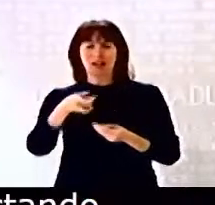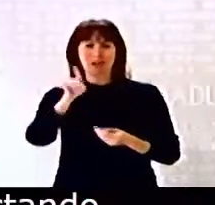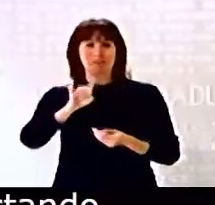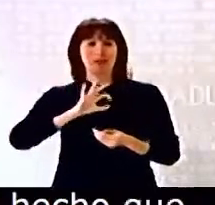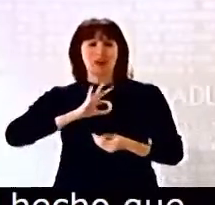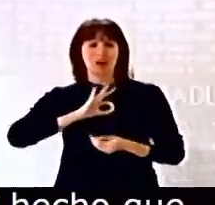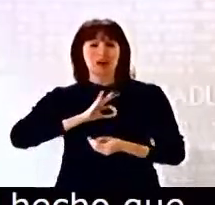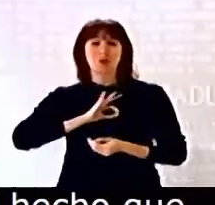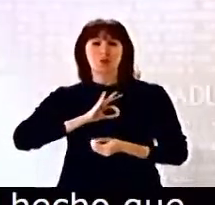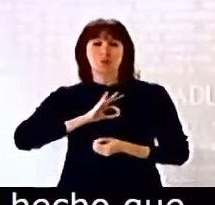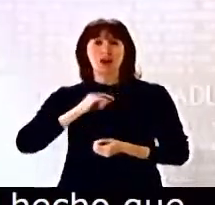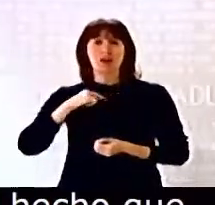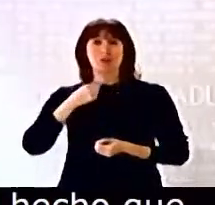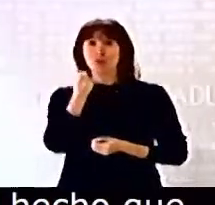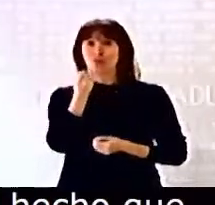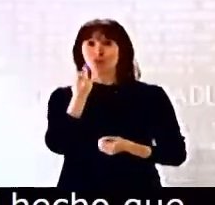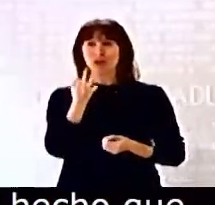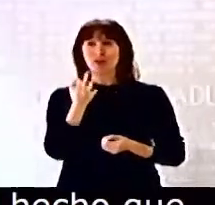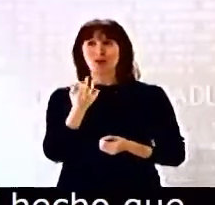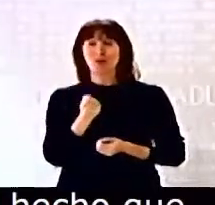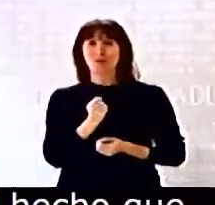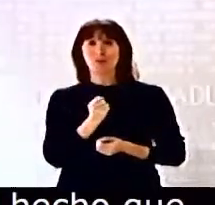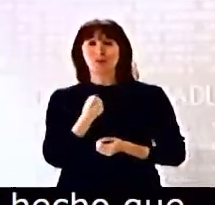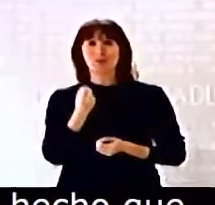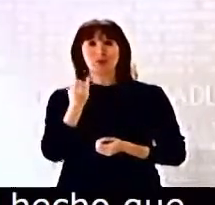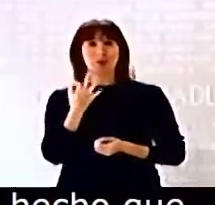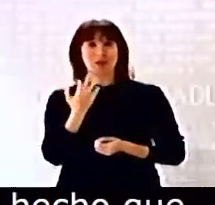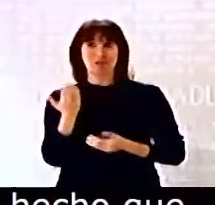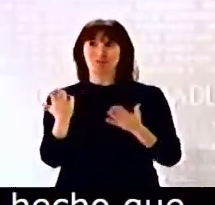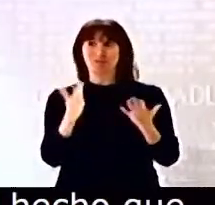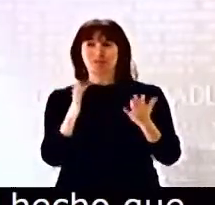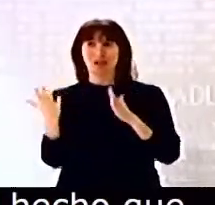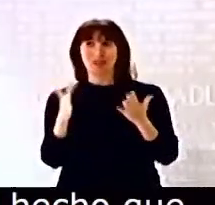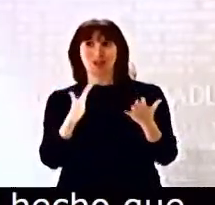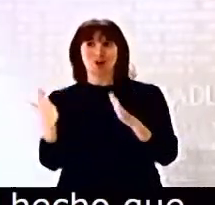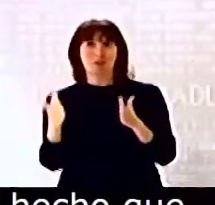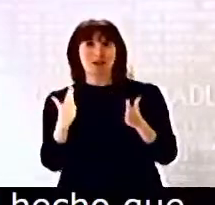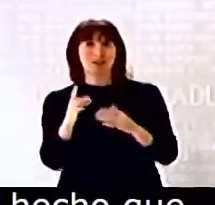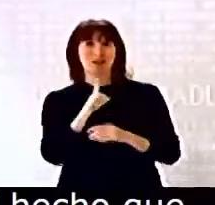lo cerrásemos con unas cifras de más de